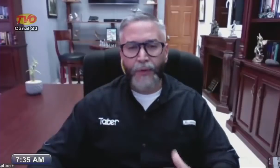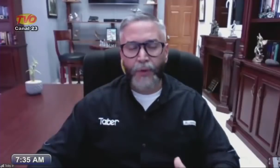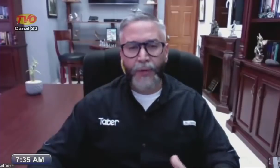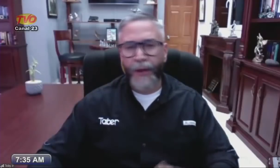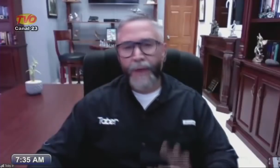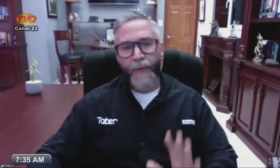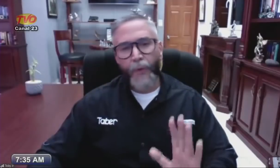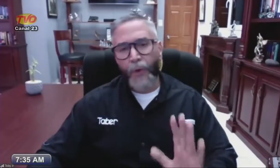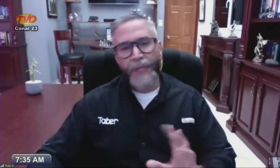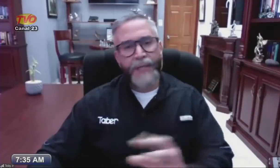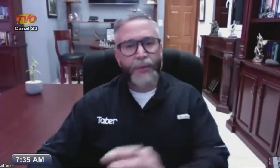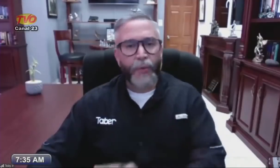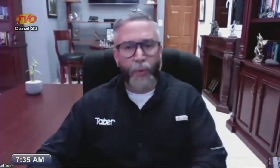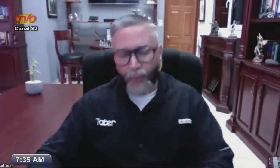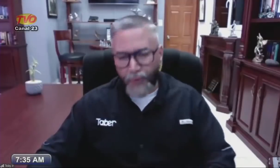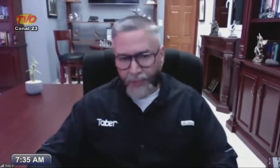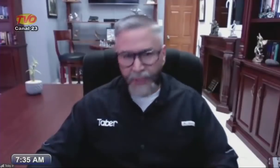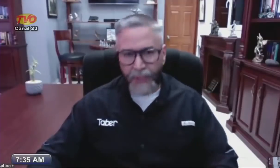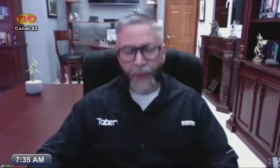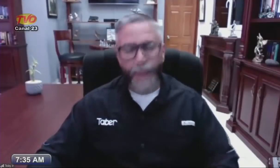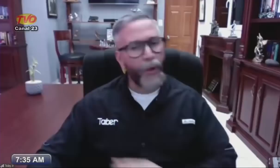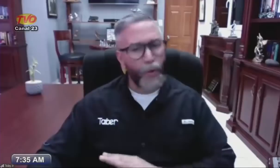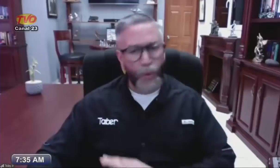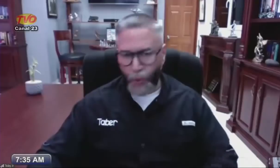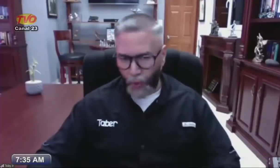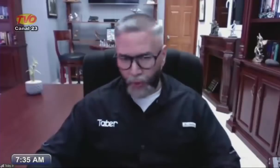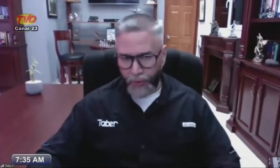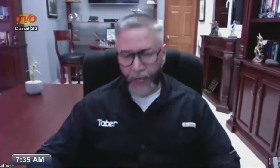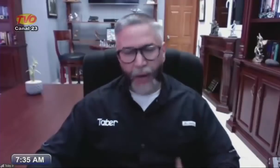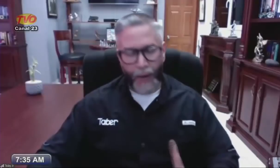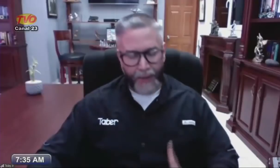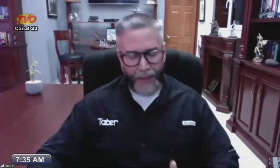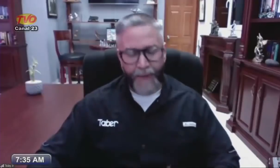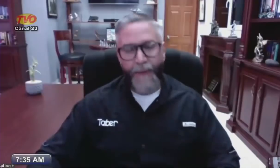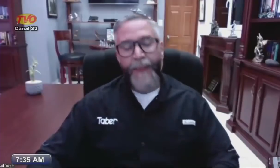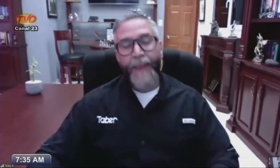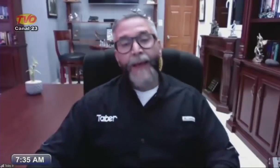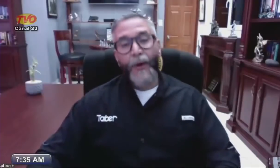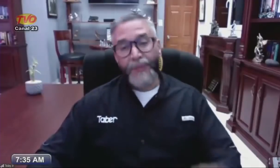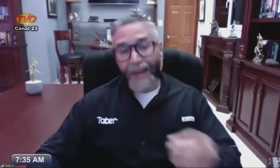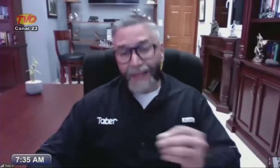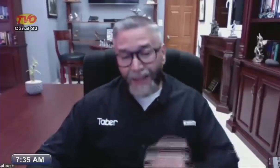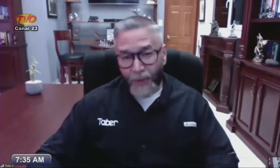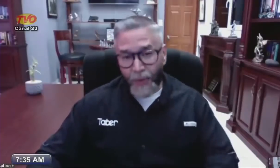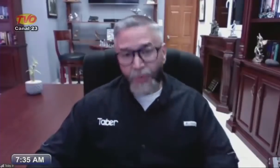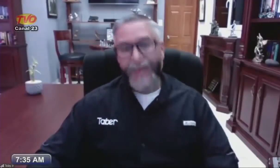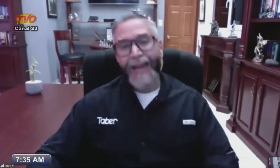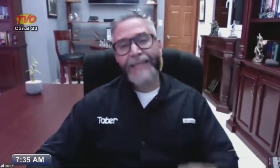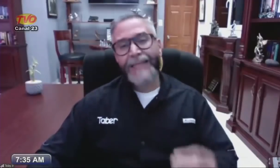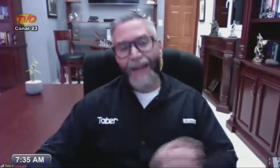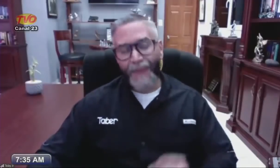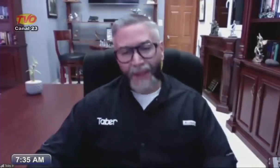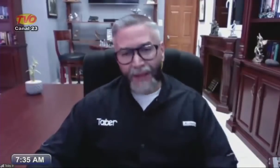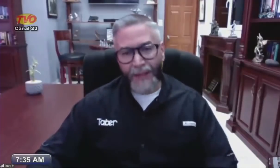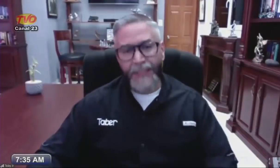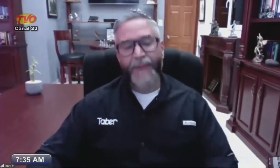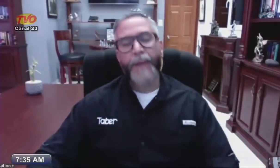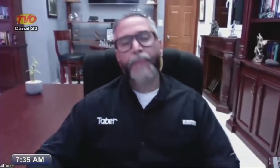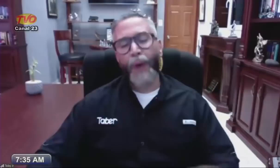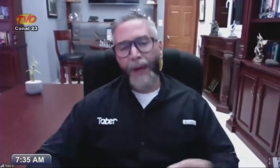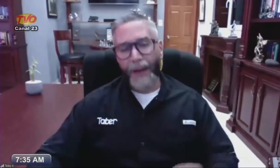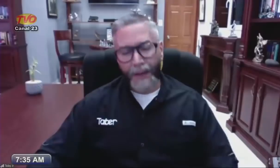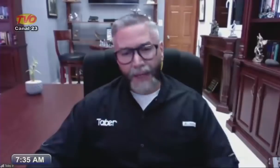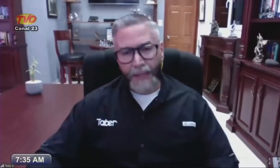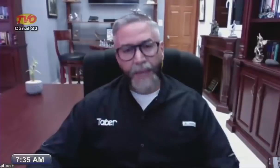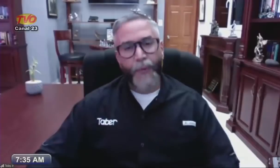gente los odia no quizás un grupo sí pero no todos ahora bien los candidatos y las candidatas que